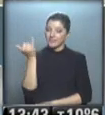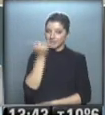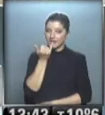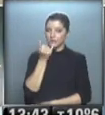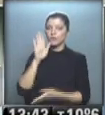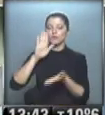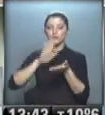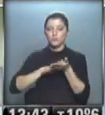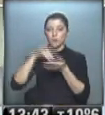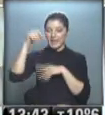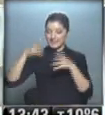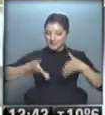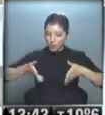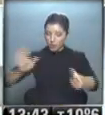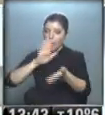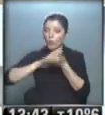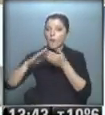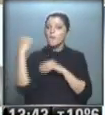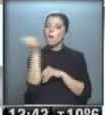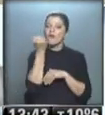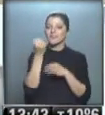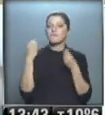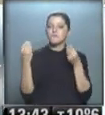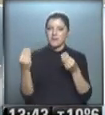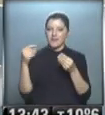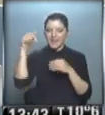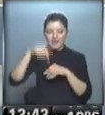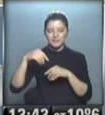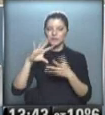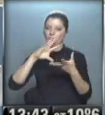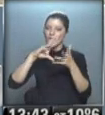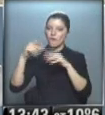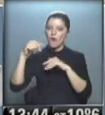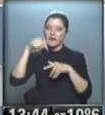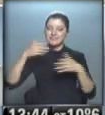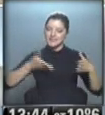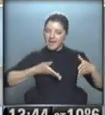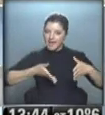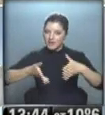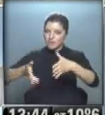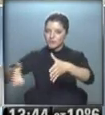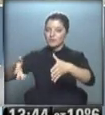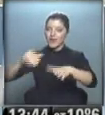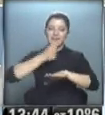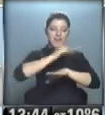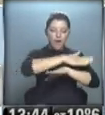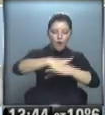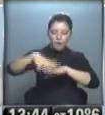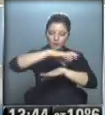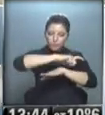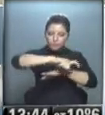importancia de esta inauguración que constituye realmente un hito en toda la costa interbalnearia